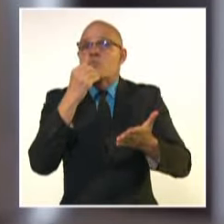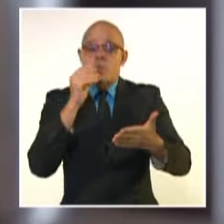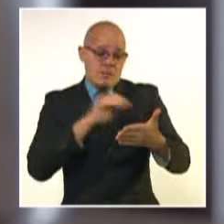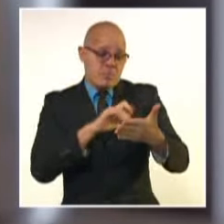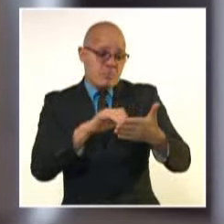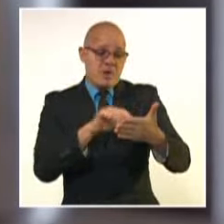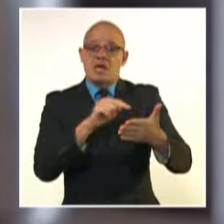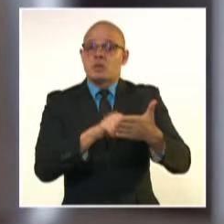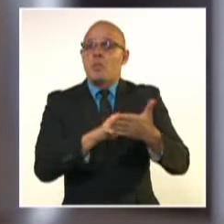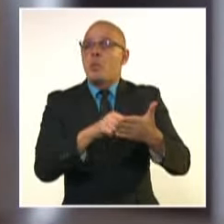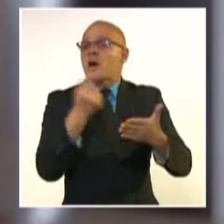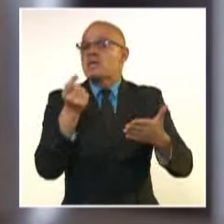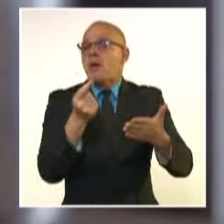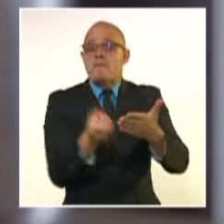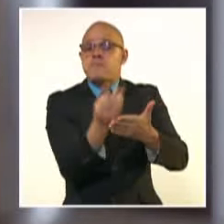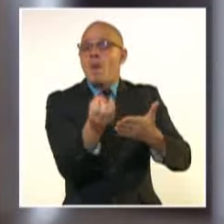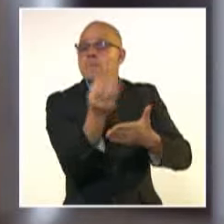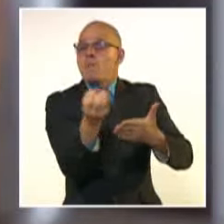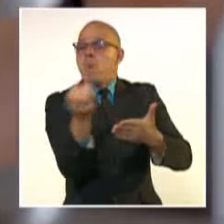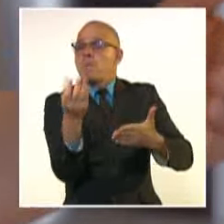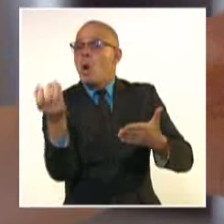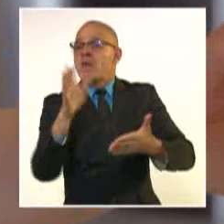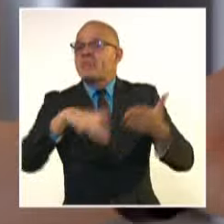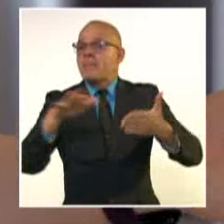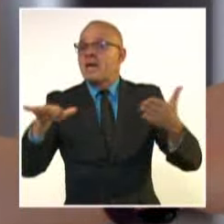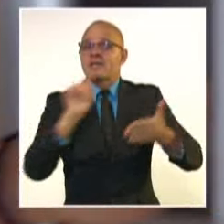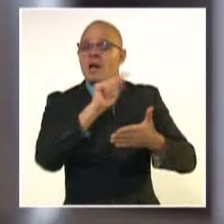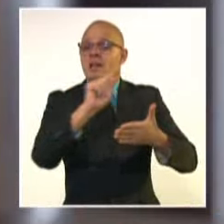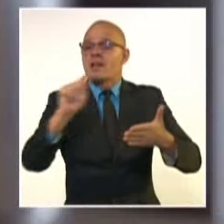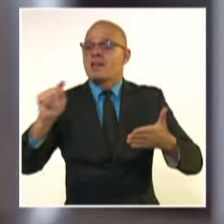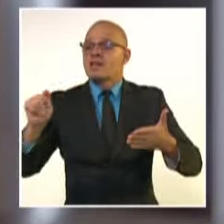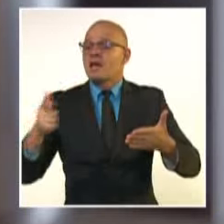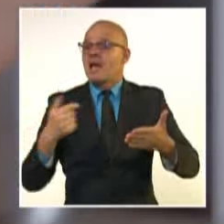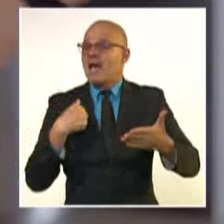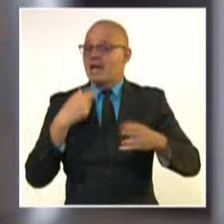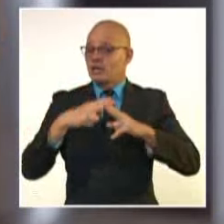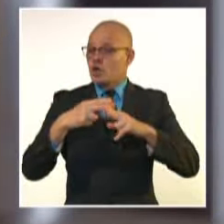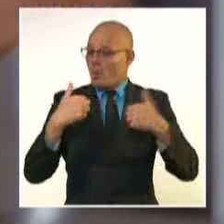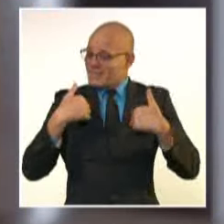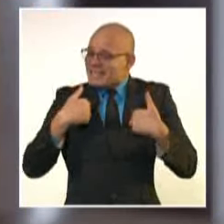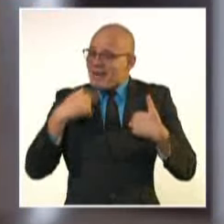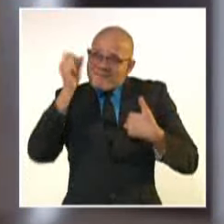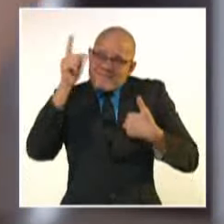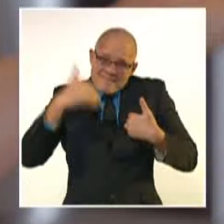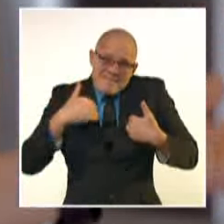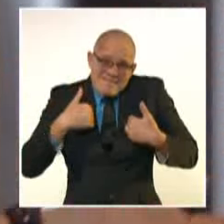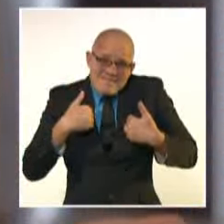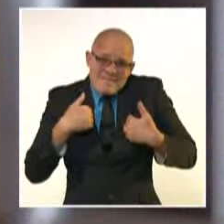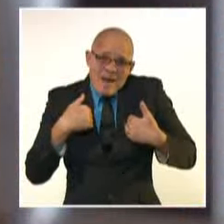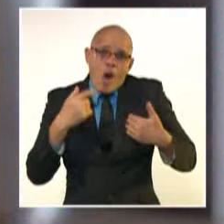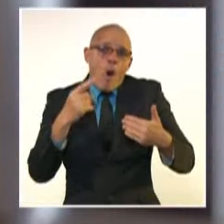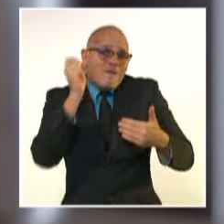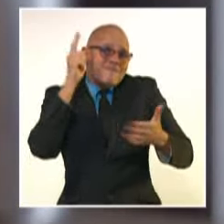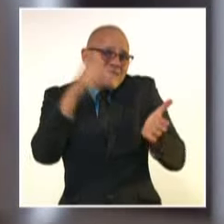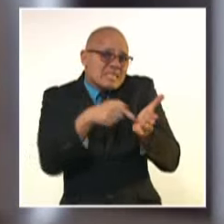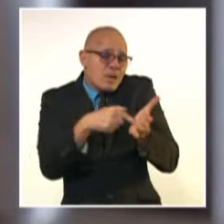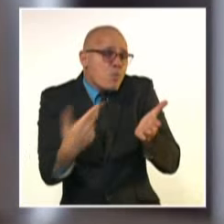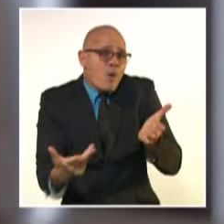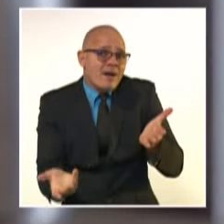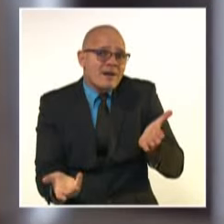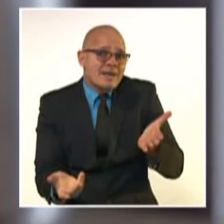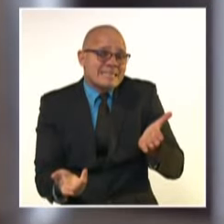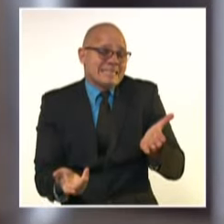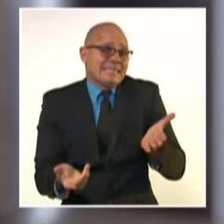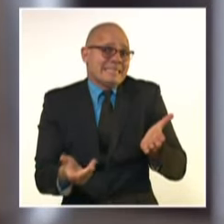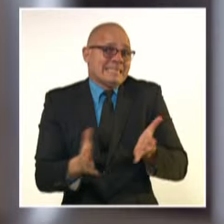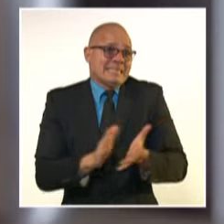resultados variando de IA o variando del momento en el que utilices la IA, que después de 2 semanas o 3 ya tiene otros aprendizajes. Entonces